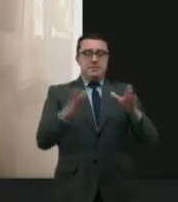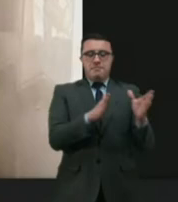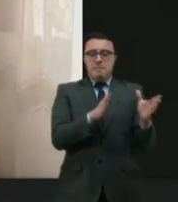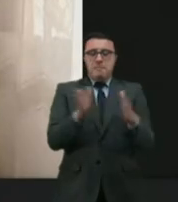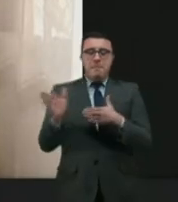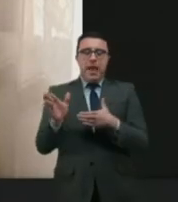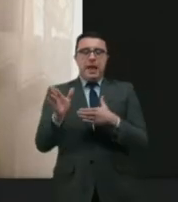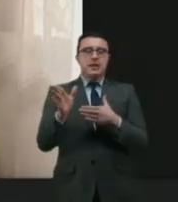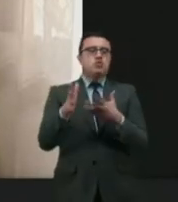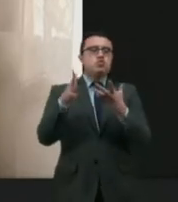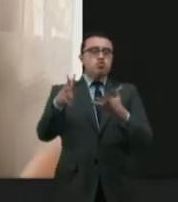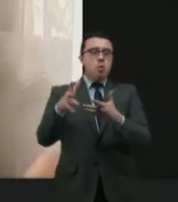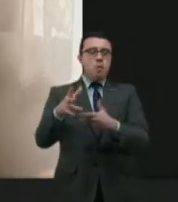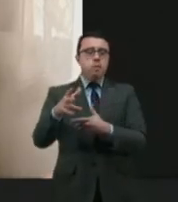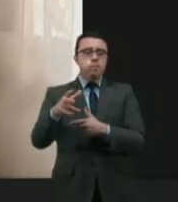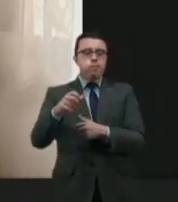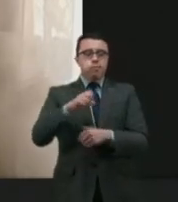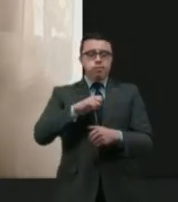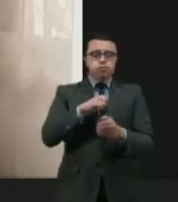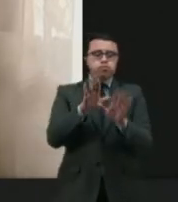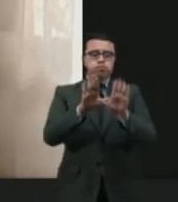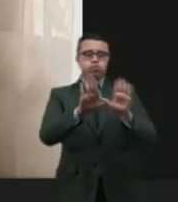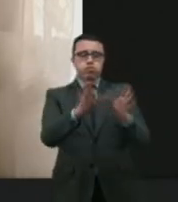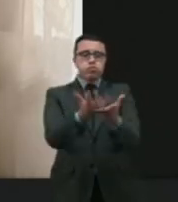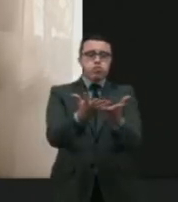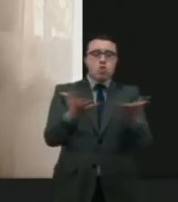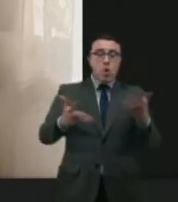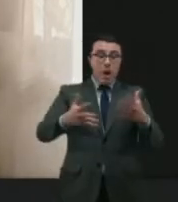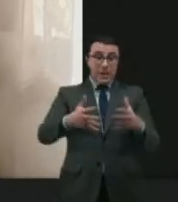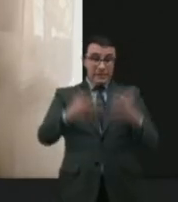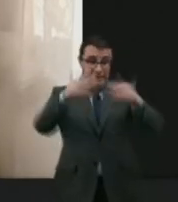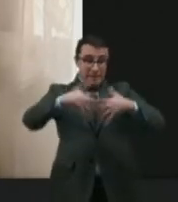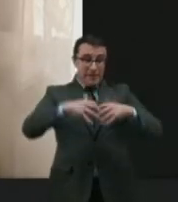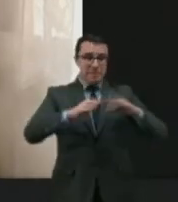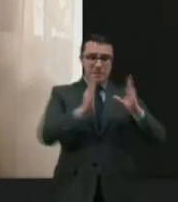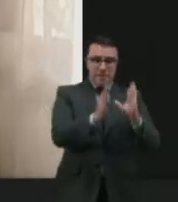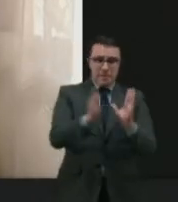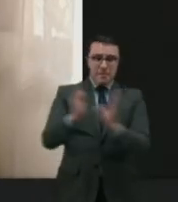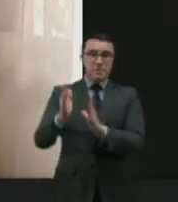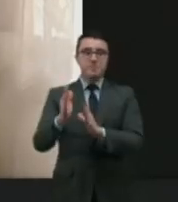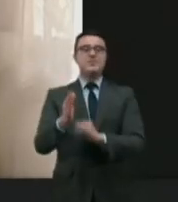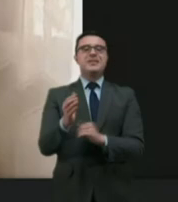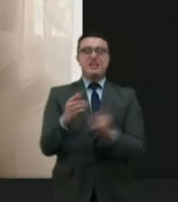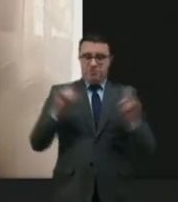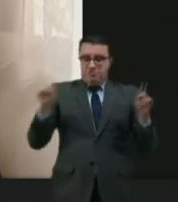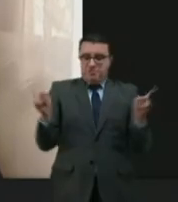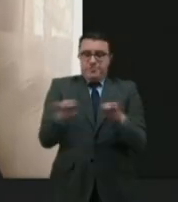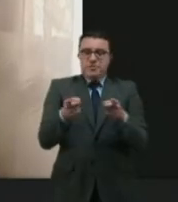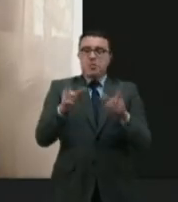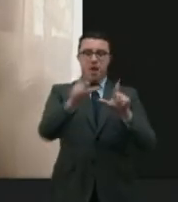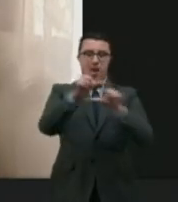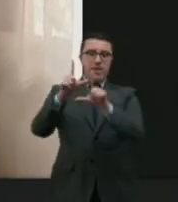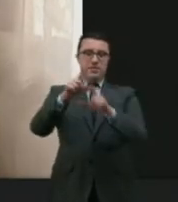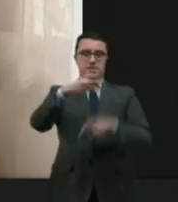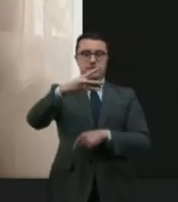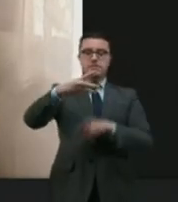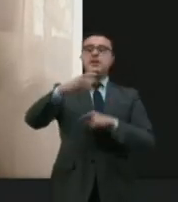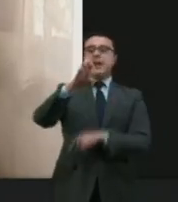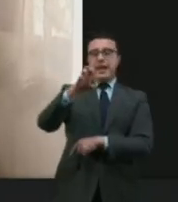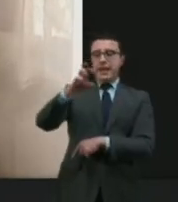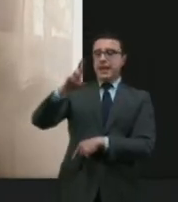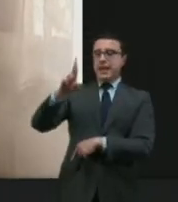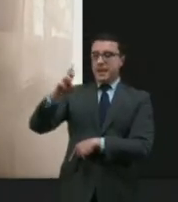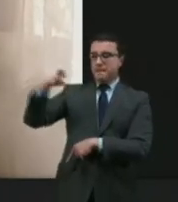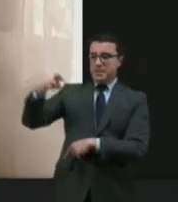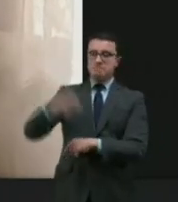de recursos empresariales. Todo eso tan largo, pues se resume en tres letras sencillas que es ERP. Nosotros, por ser